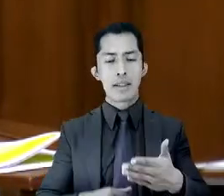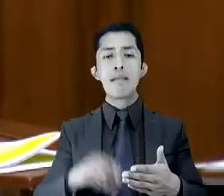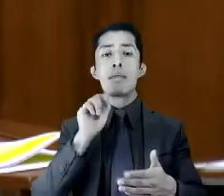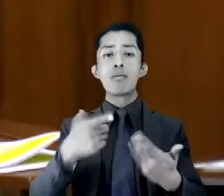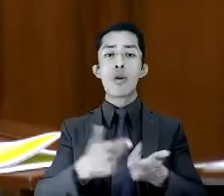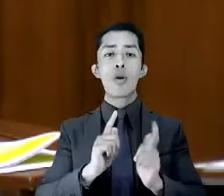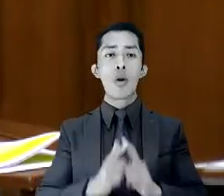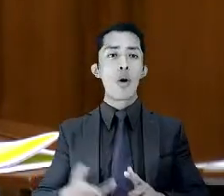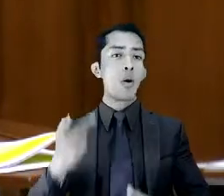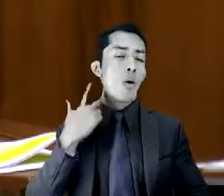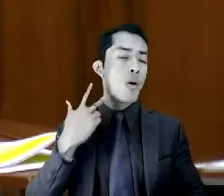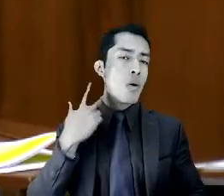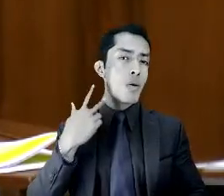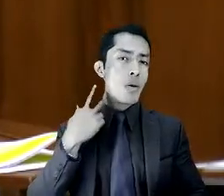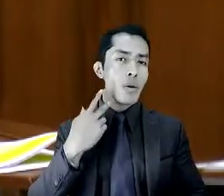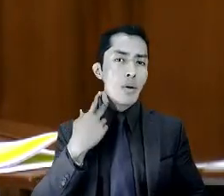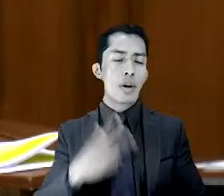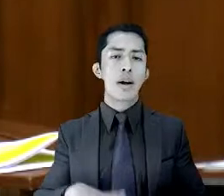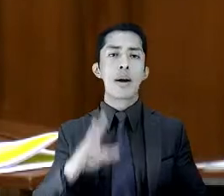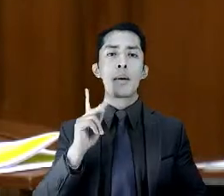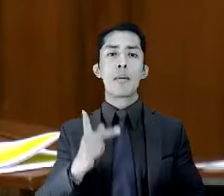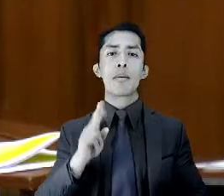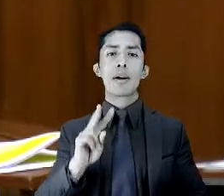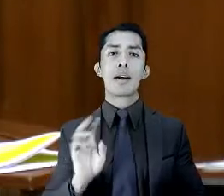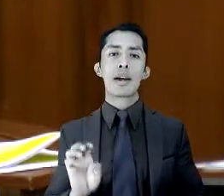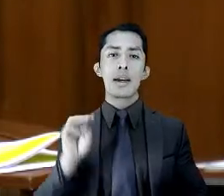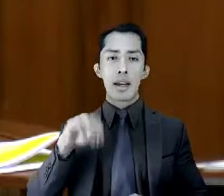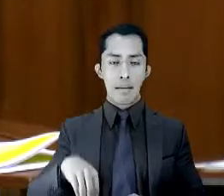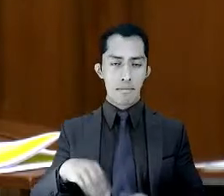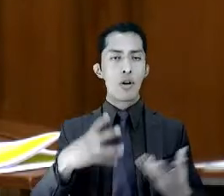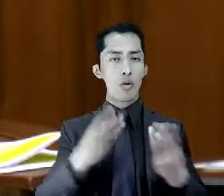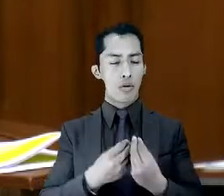grupo parlamentario del Partido Verde Ecologista de